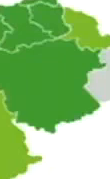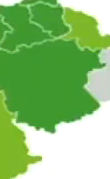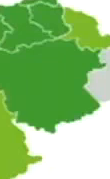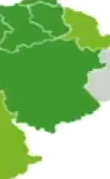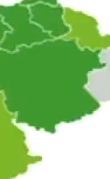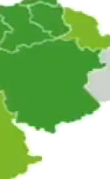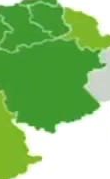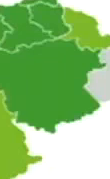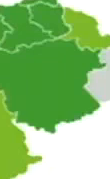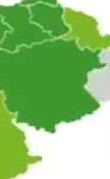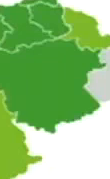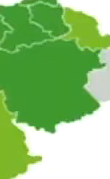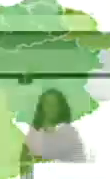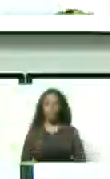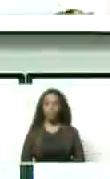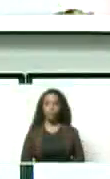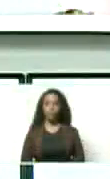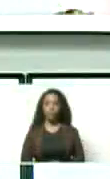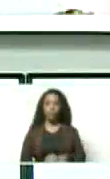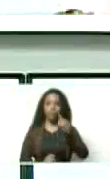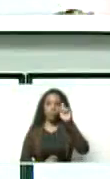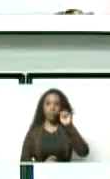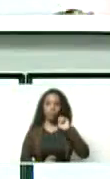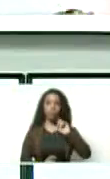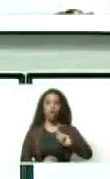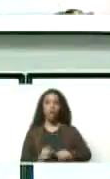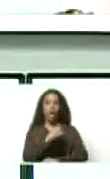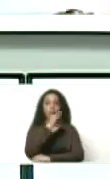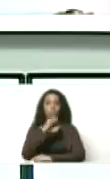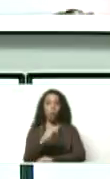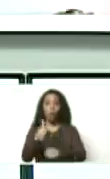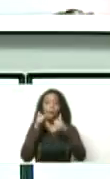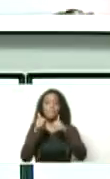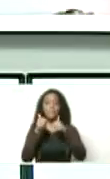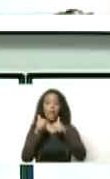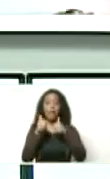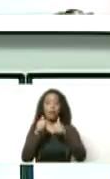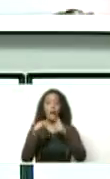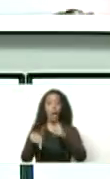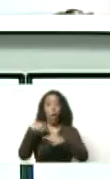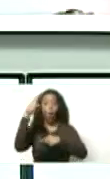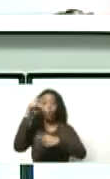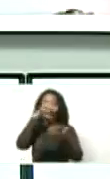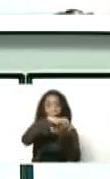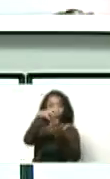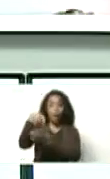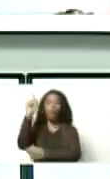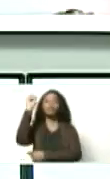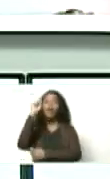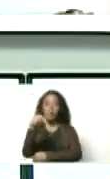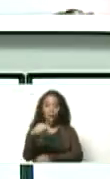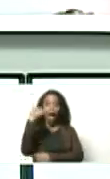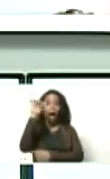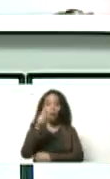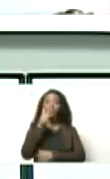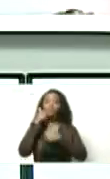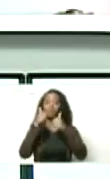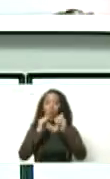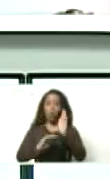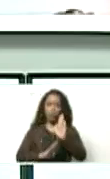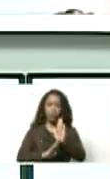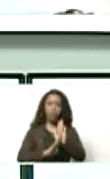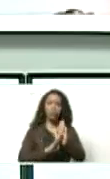Miranda va bien, el Zulia va bien y el resto de los estados también tienen una buena